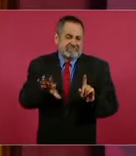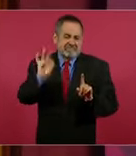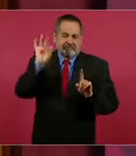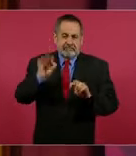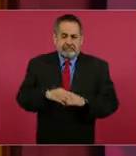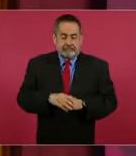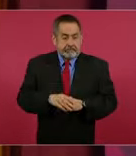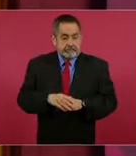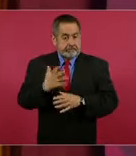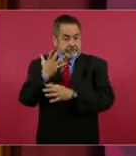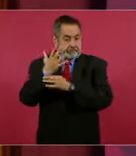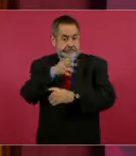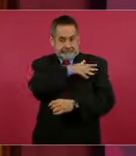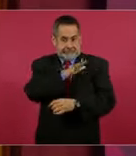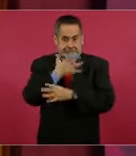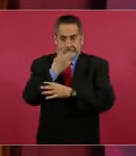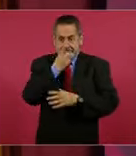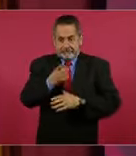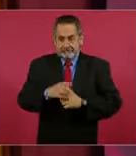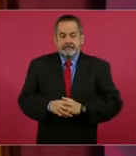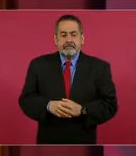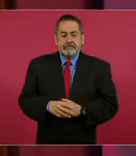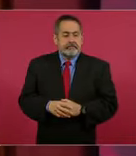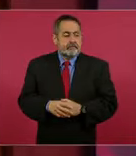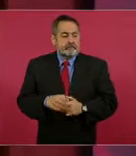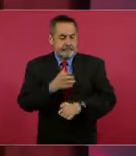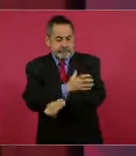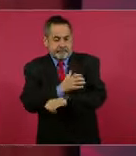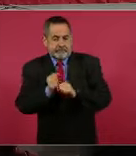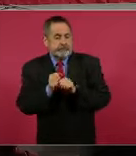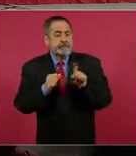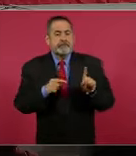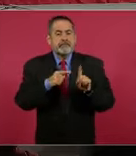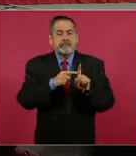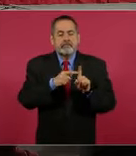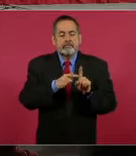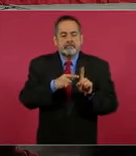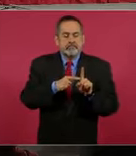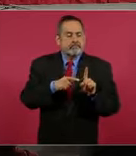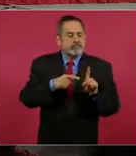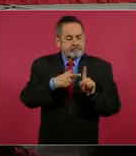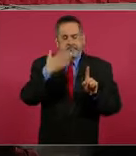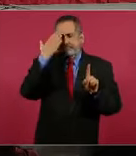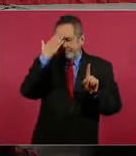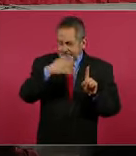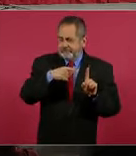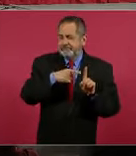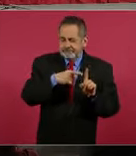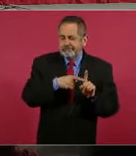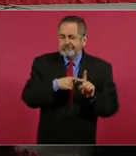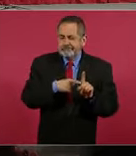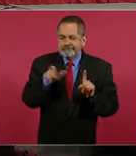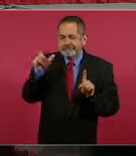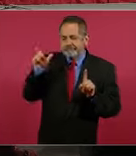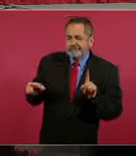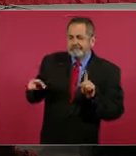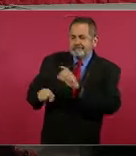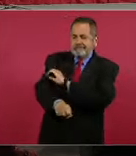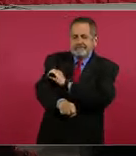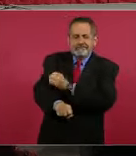Según el general, su compañero era el indicado para determinar